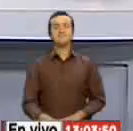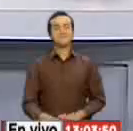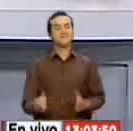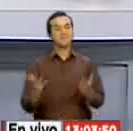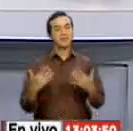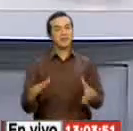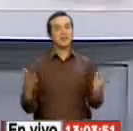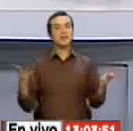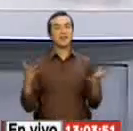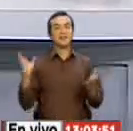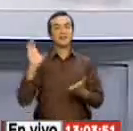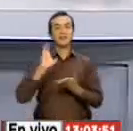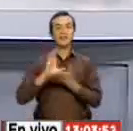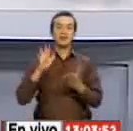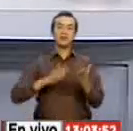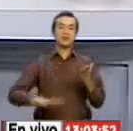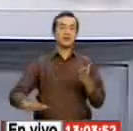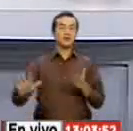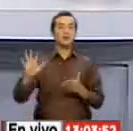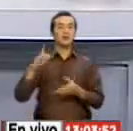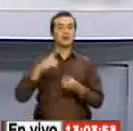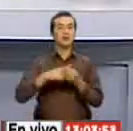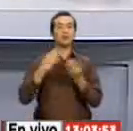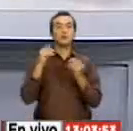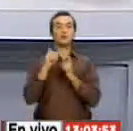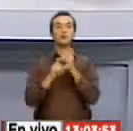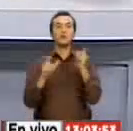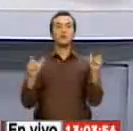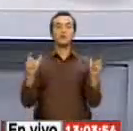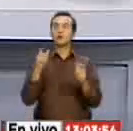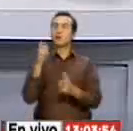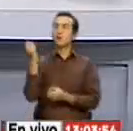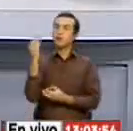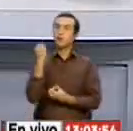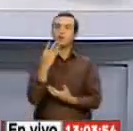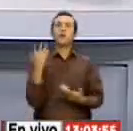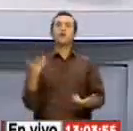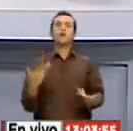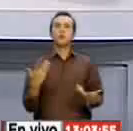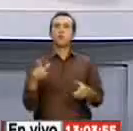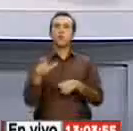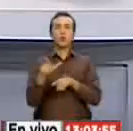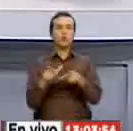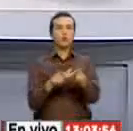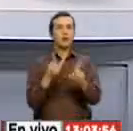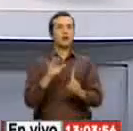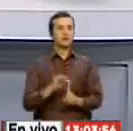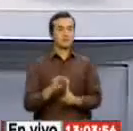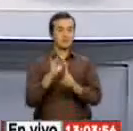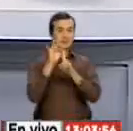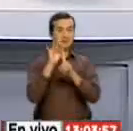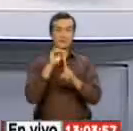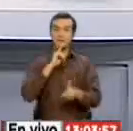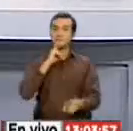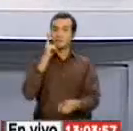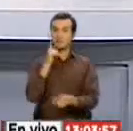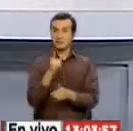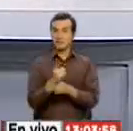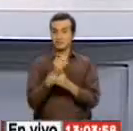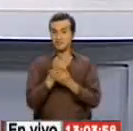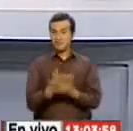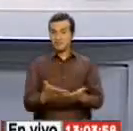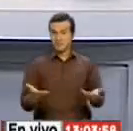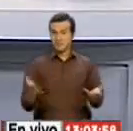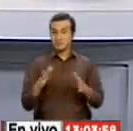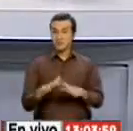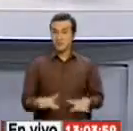Tanto caminar por las calles de la ciudad, muchos residentes y quiteños nos cuentan acerca de los sitios atractivos. Así es que sin duda hay en